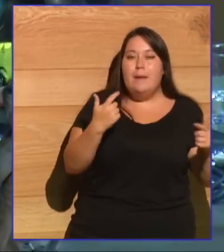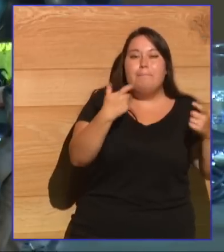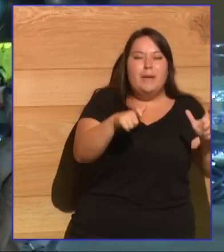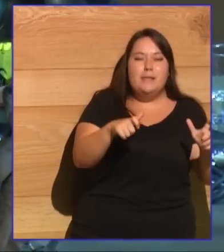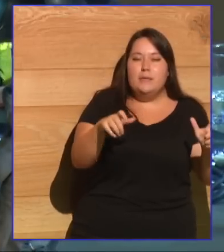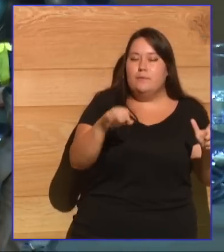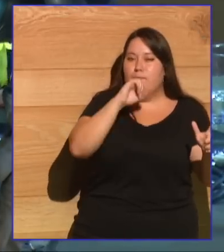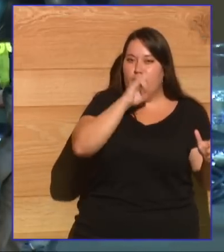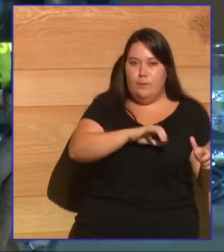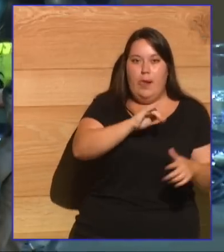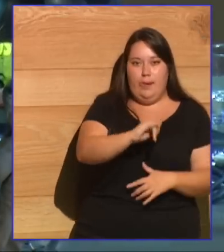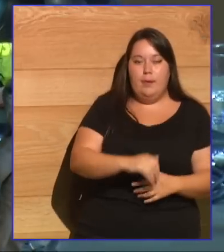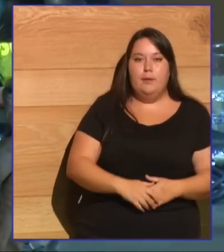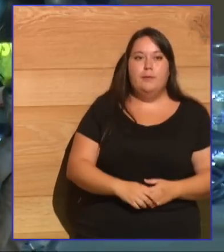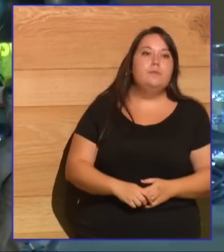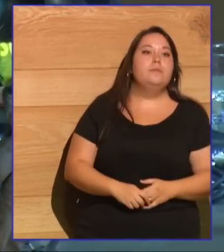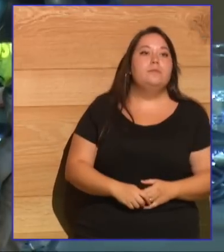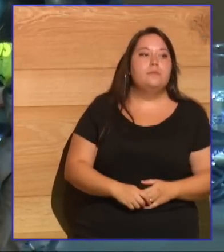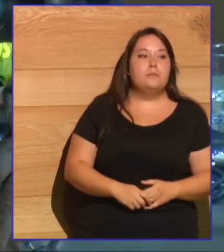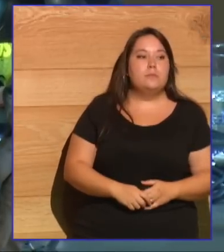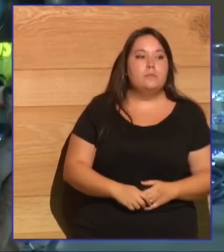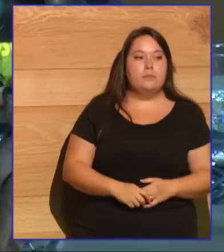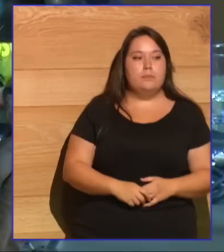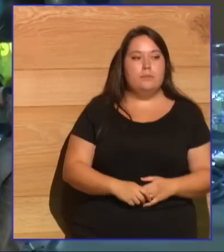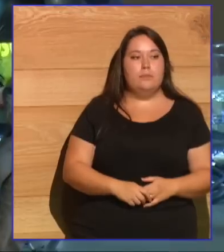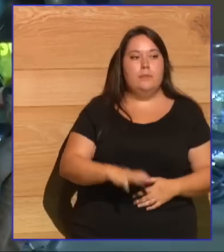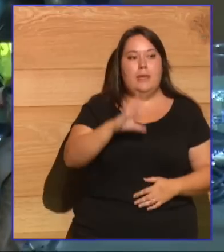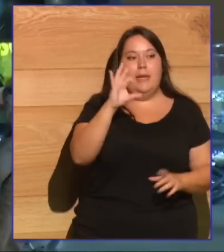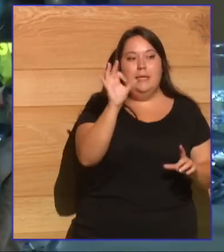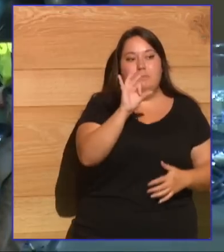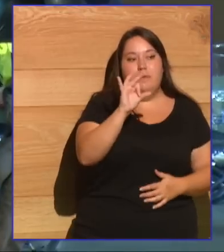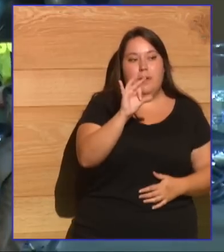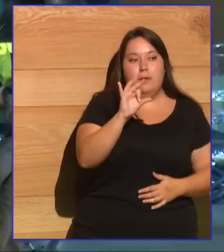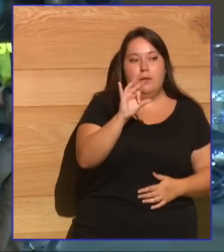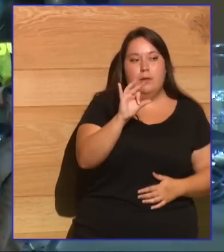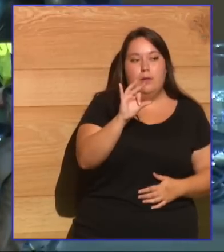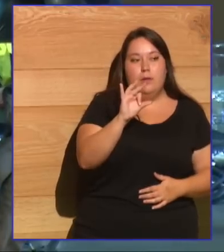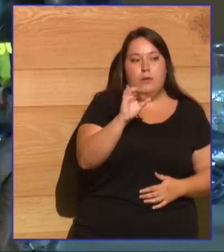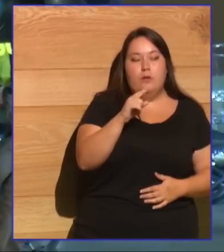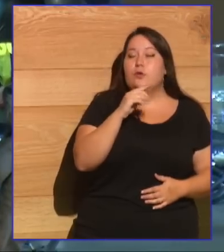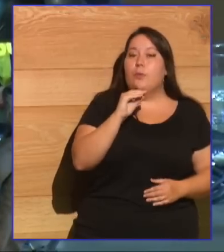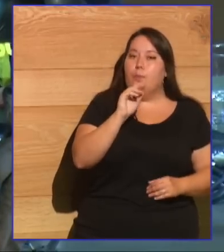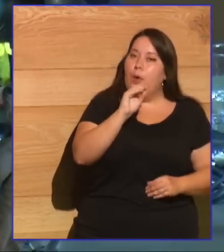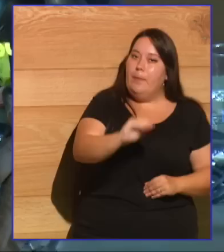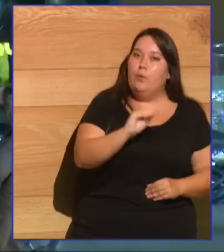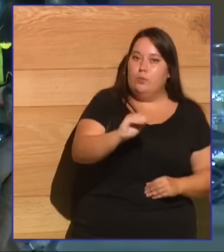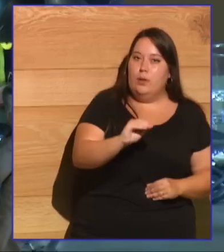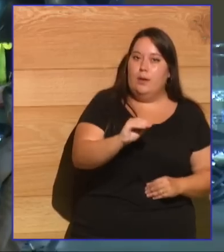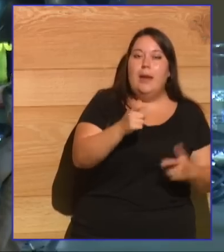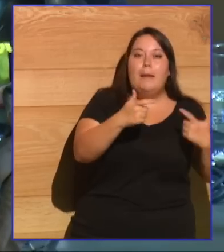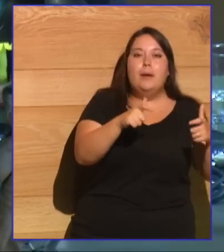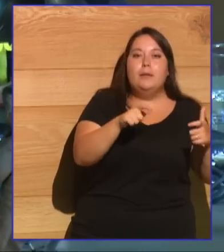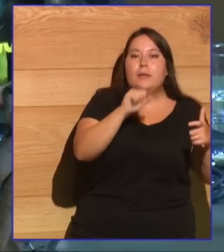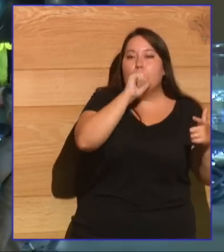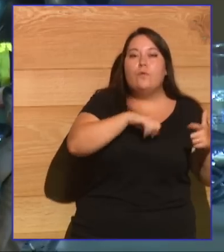partir de ahora siempre que tratemos una película de spielberg yo te voy a preguntar cuál es tu película favorita de la historia de spielberg y